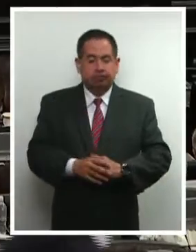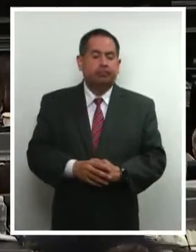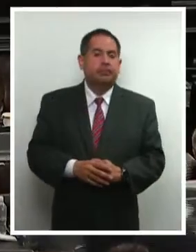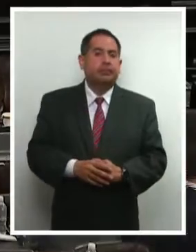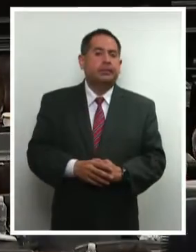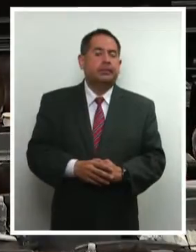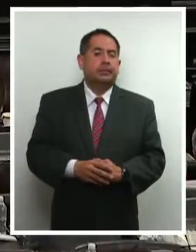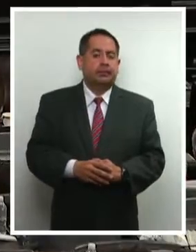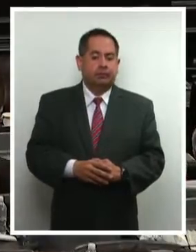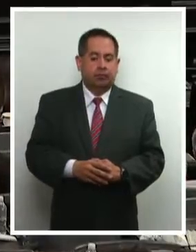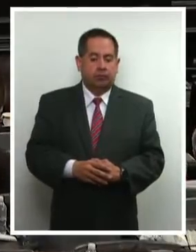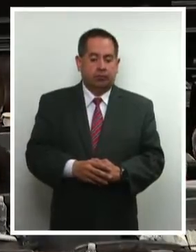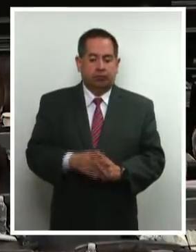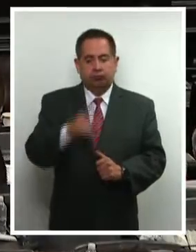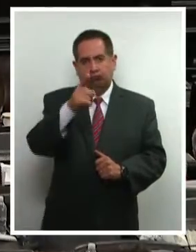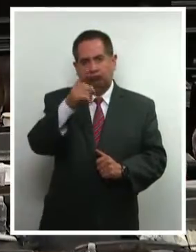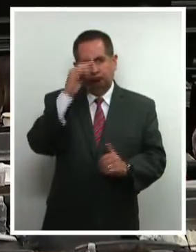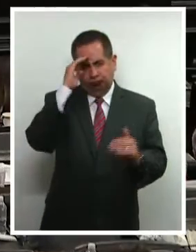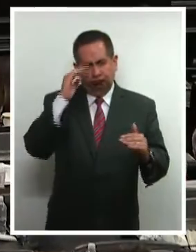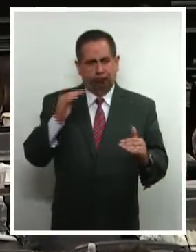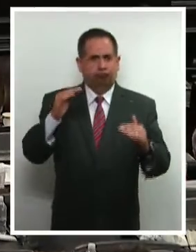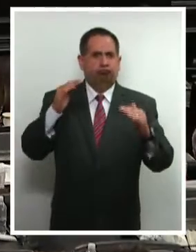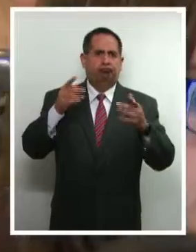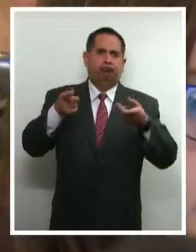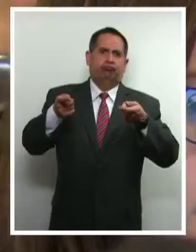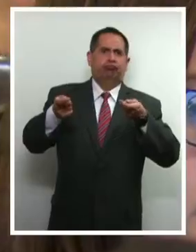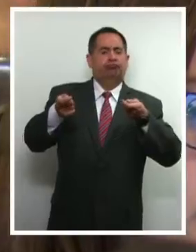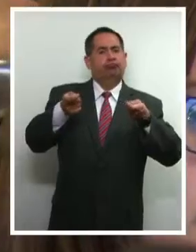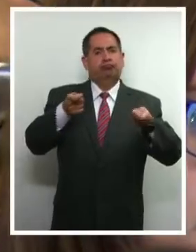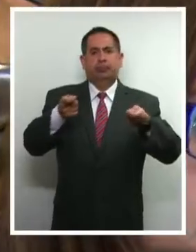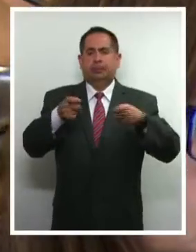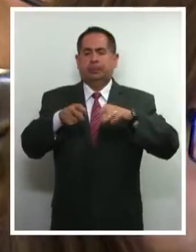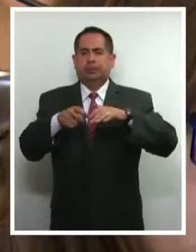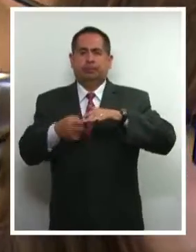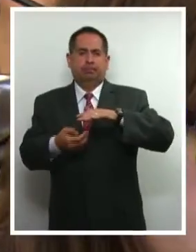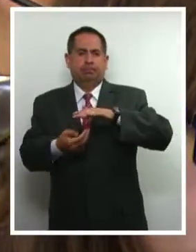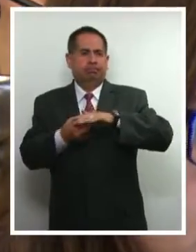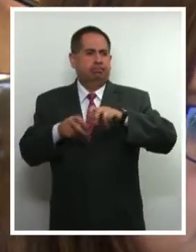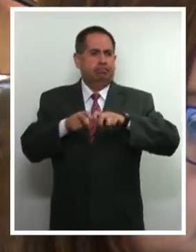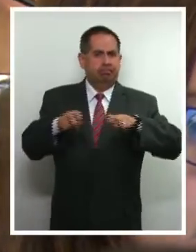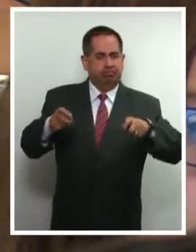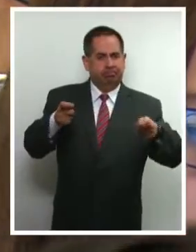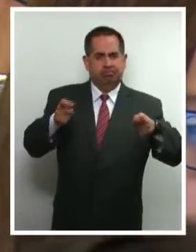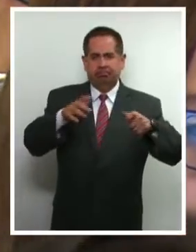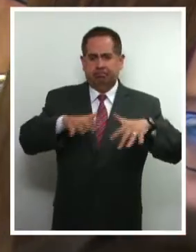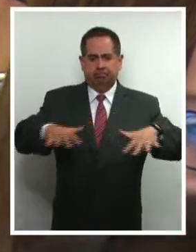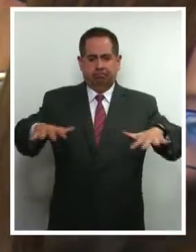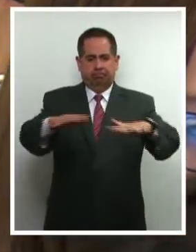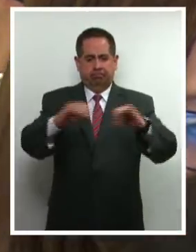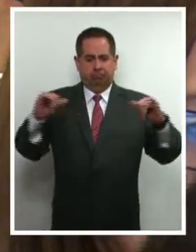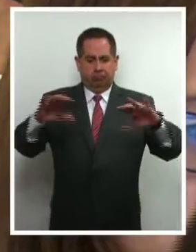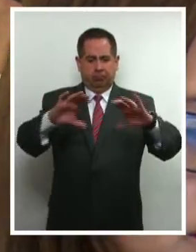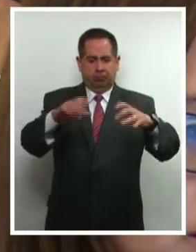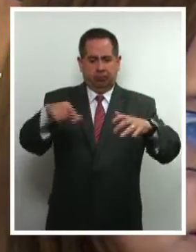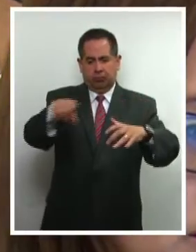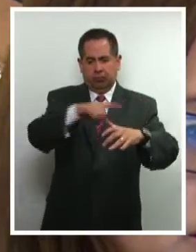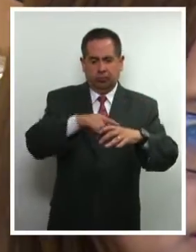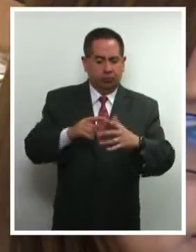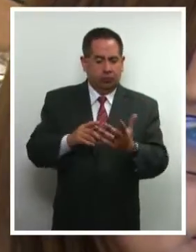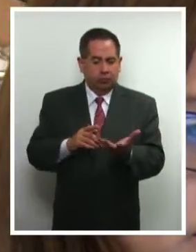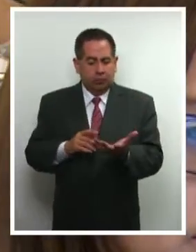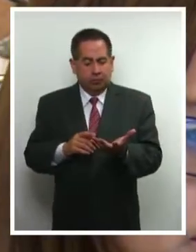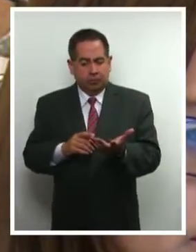Su señorío de conducir este Congreso Constituyente no